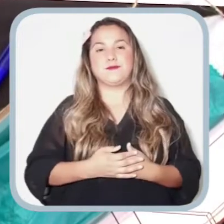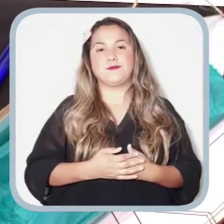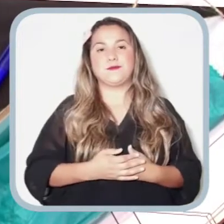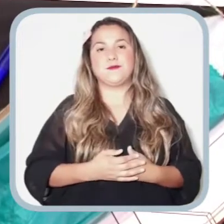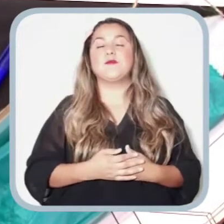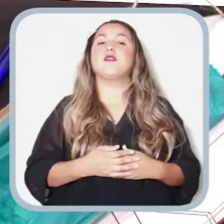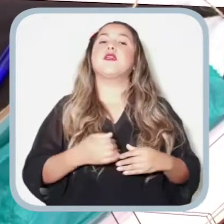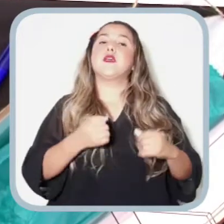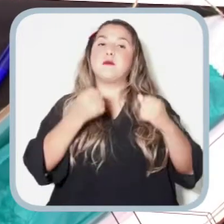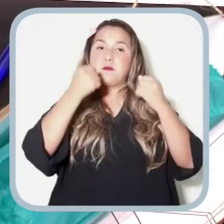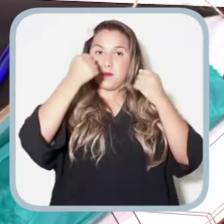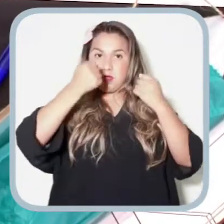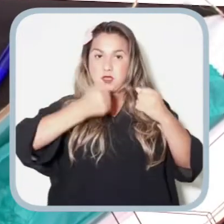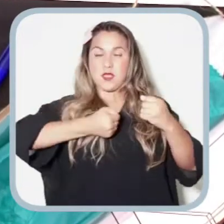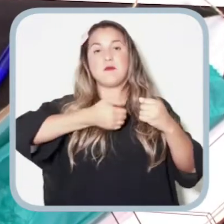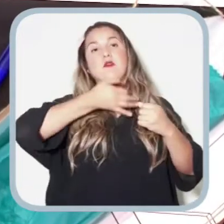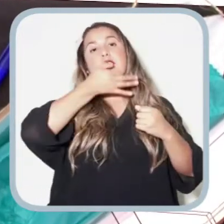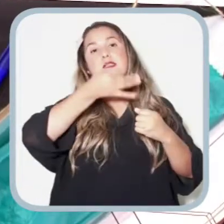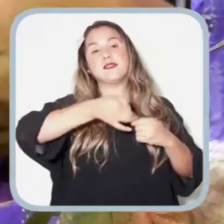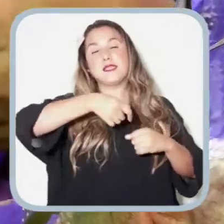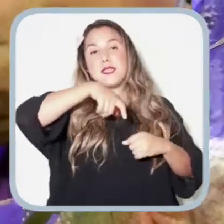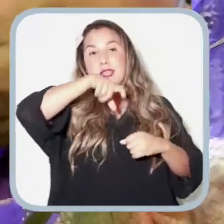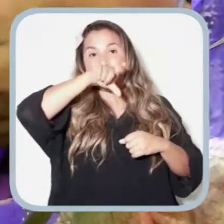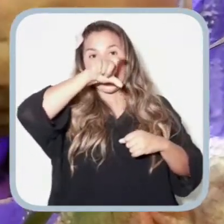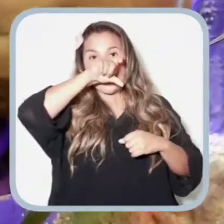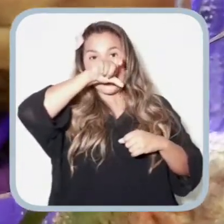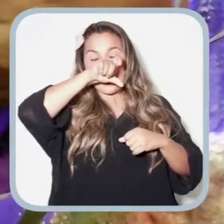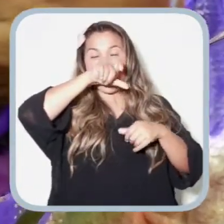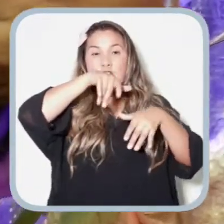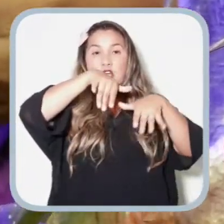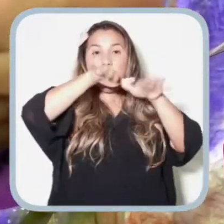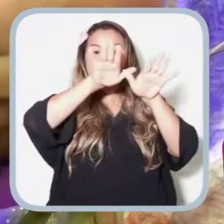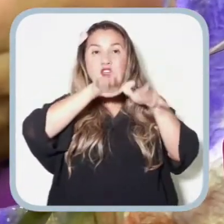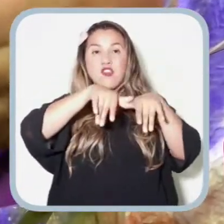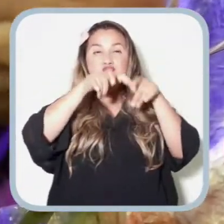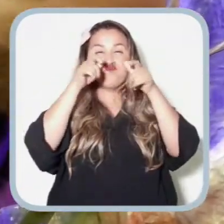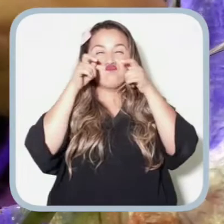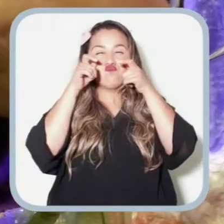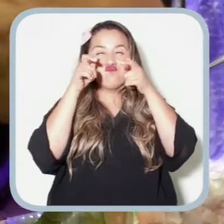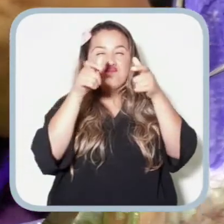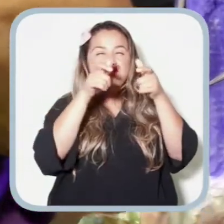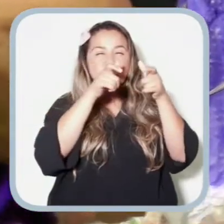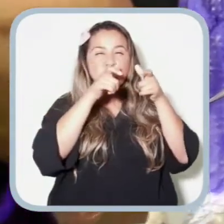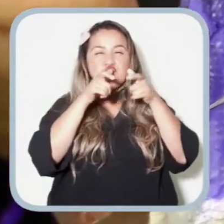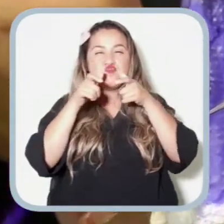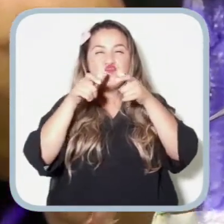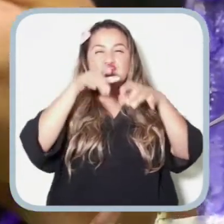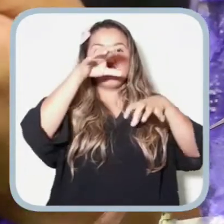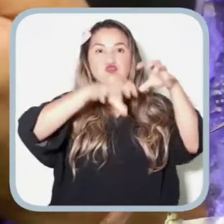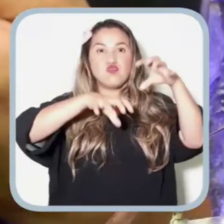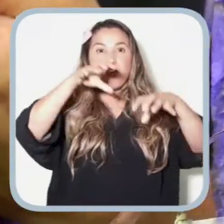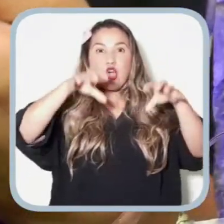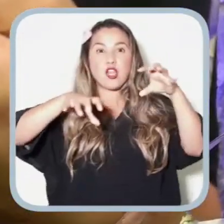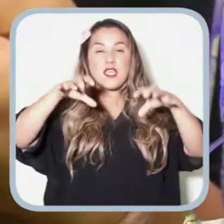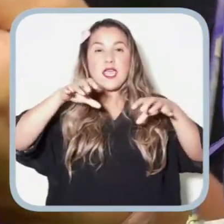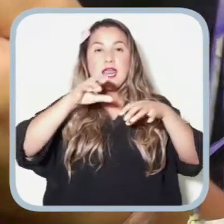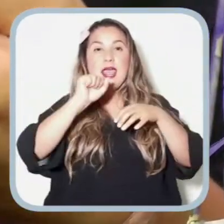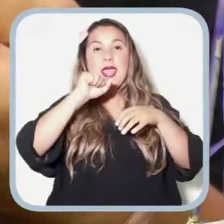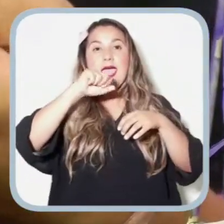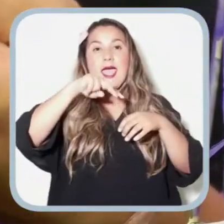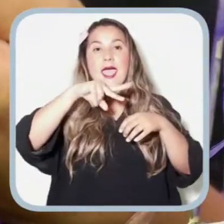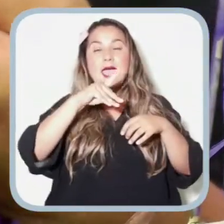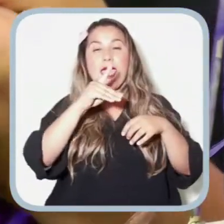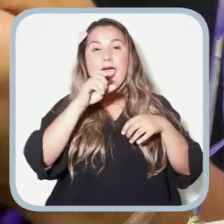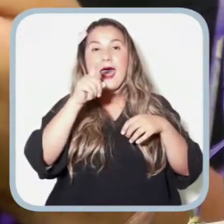podríamos decir del cóndor que es una especie de guardián de la cordillera de los andes está siempre